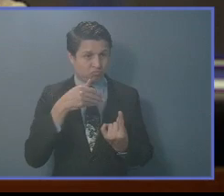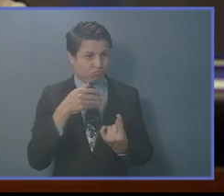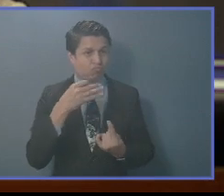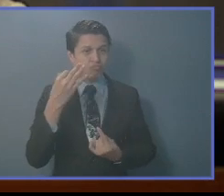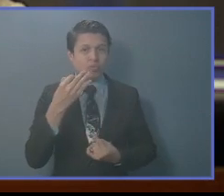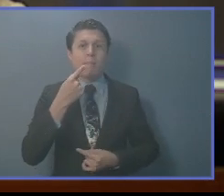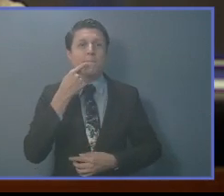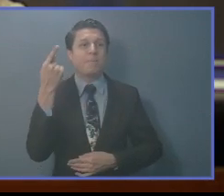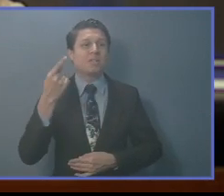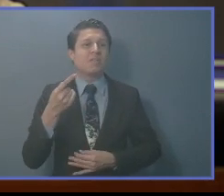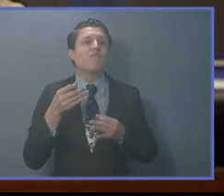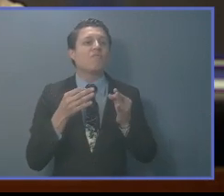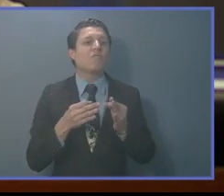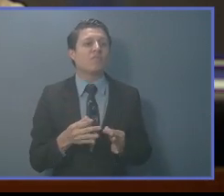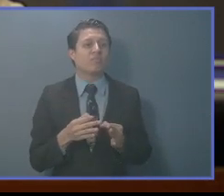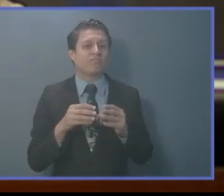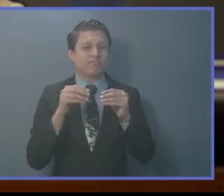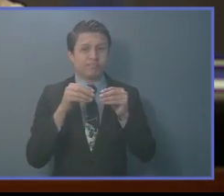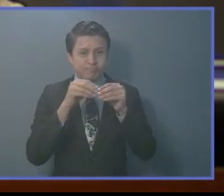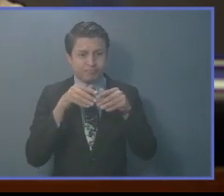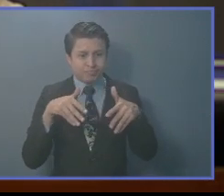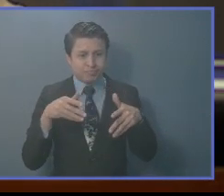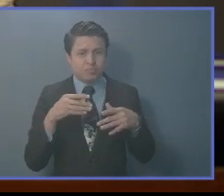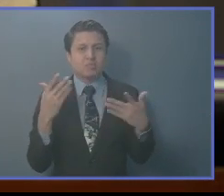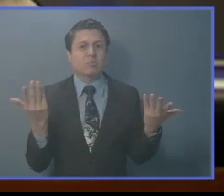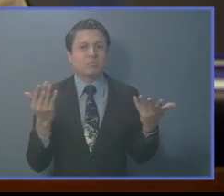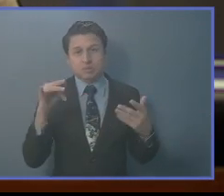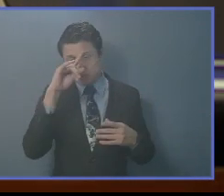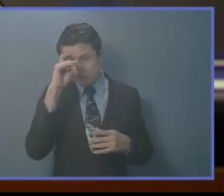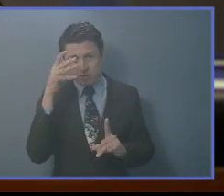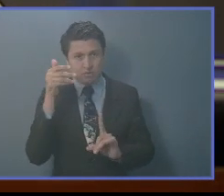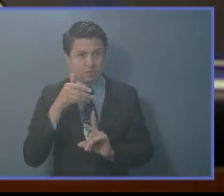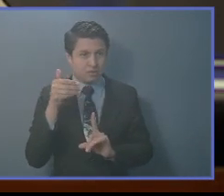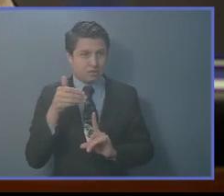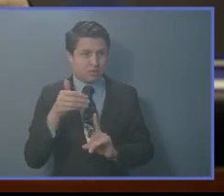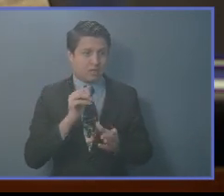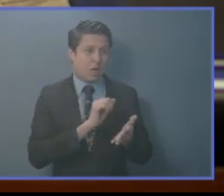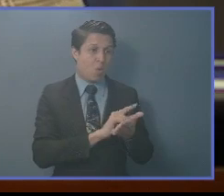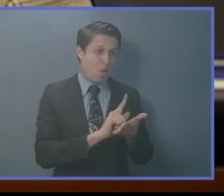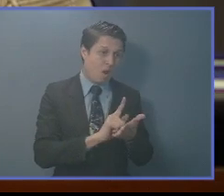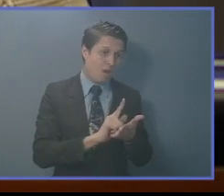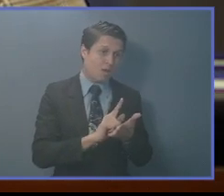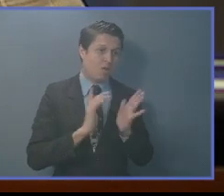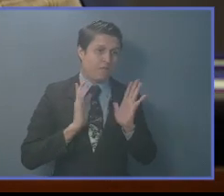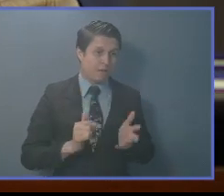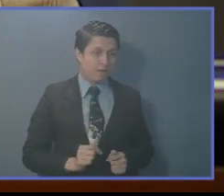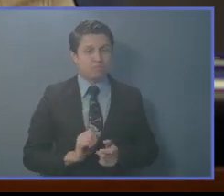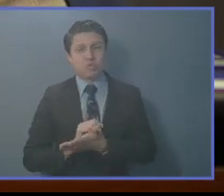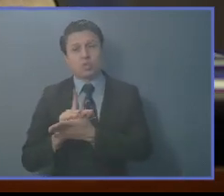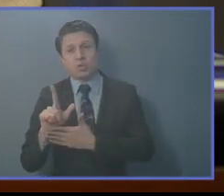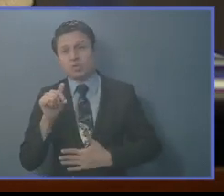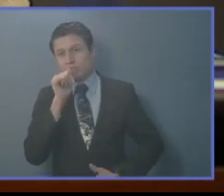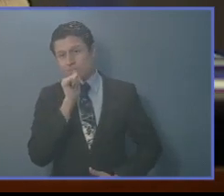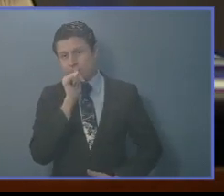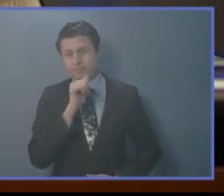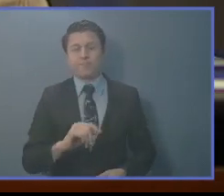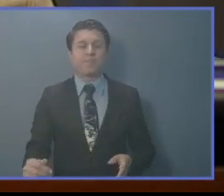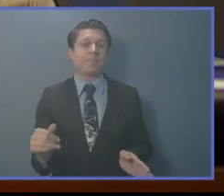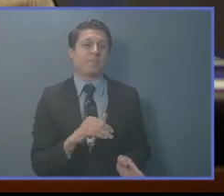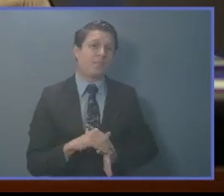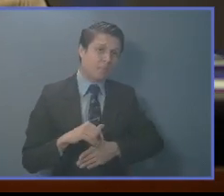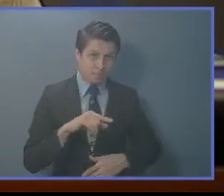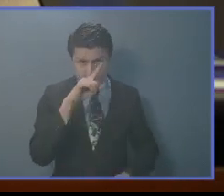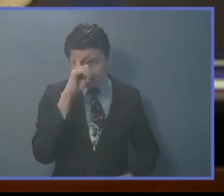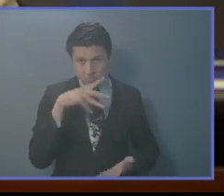facilitar las clases y labores académicas a distancia utilizando diferentes modalidades. Actividad laboral de la Administración Pública,